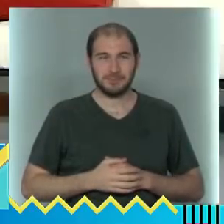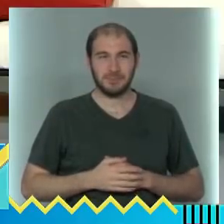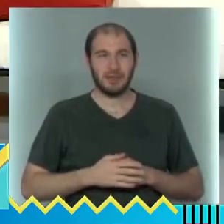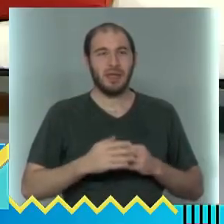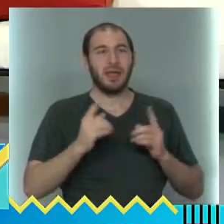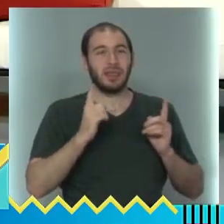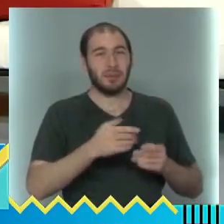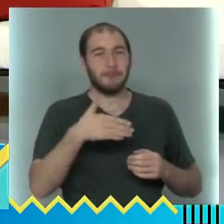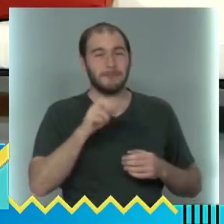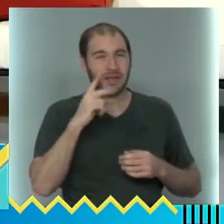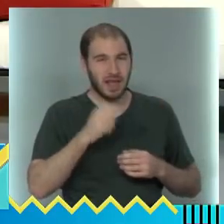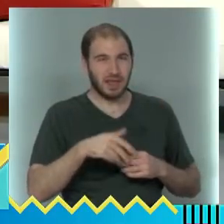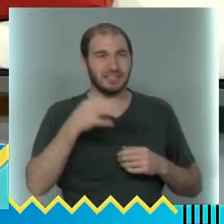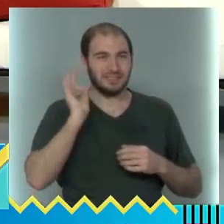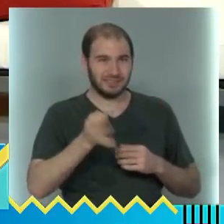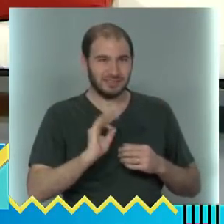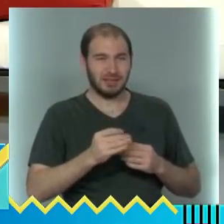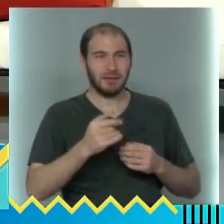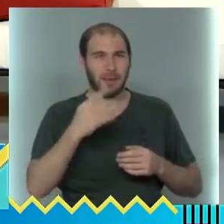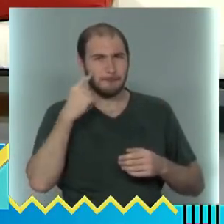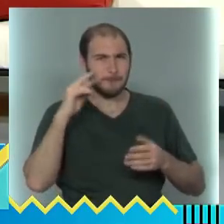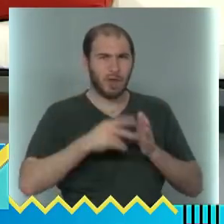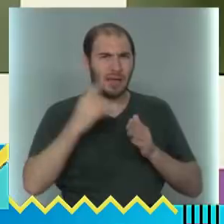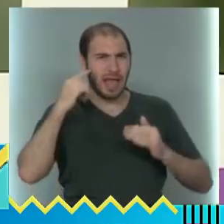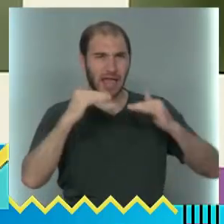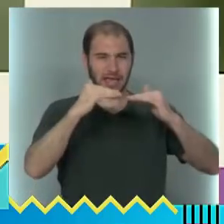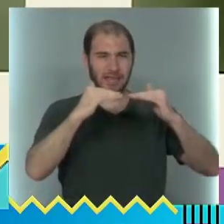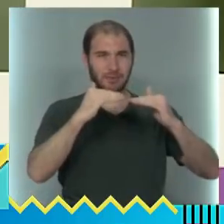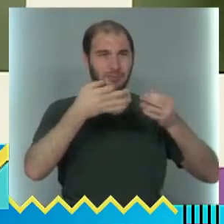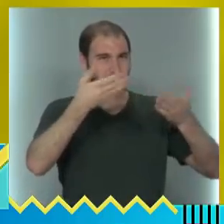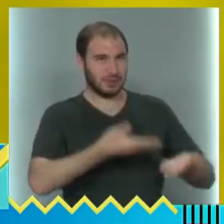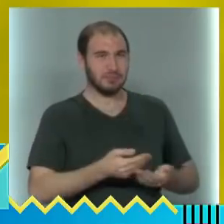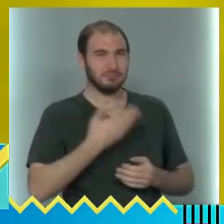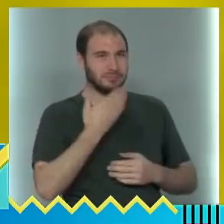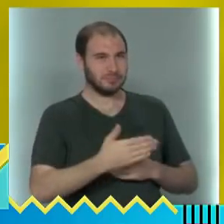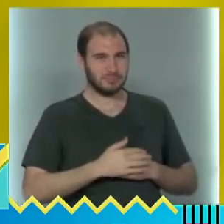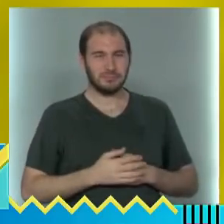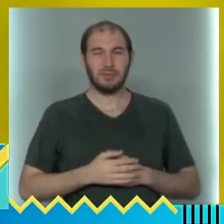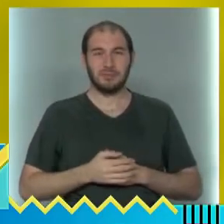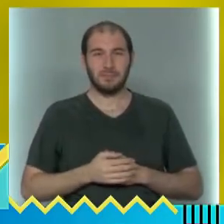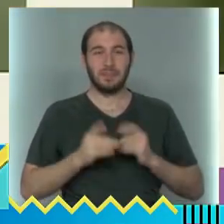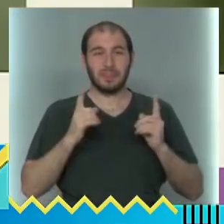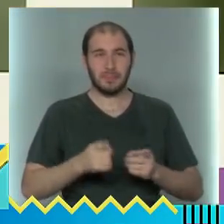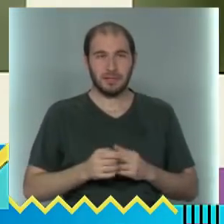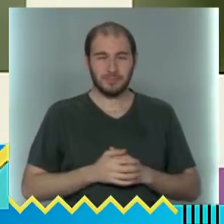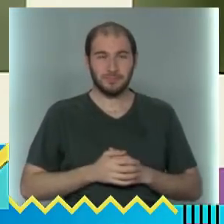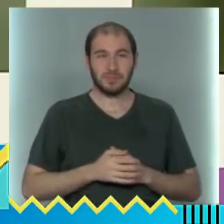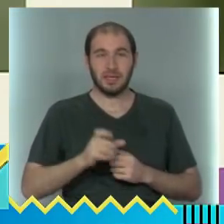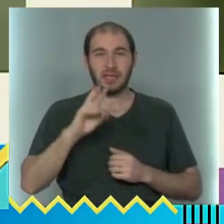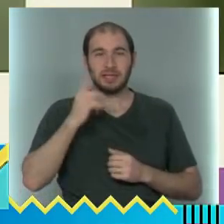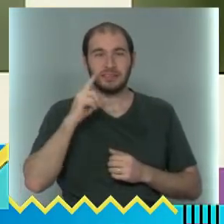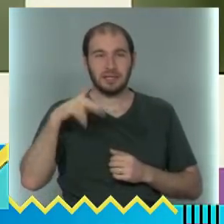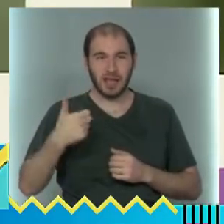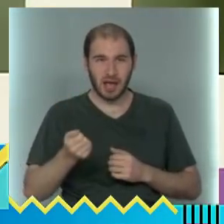este lado está Mariana Cerdán, especialista en vértigo y equilibrio. Bienvenida. Gracias. Gracias por acompañarnos. Y ahí también está